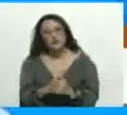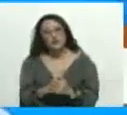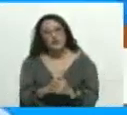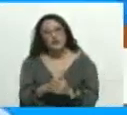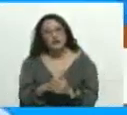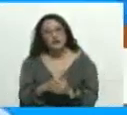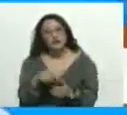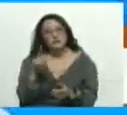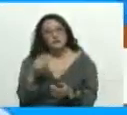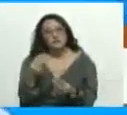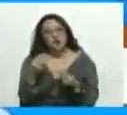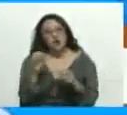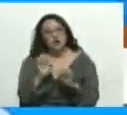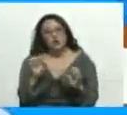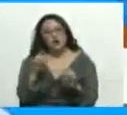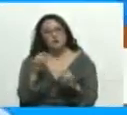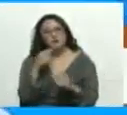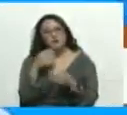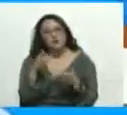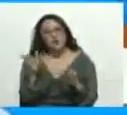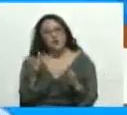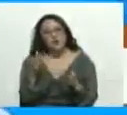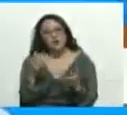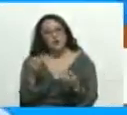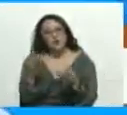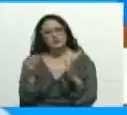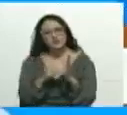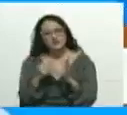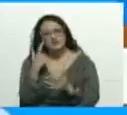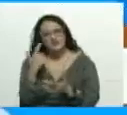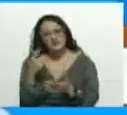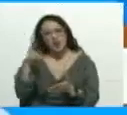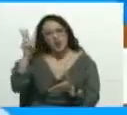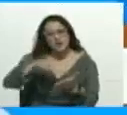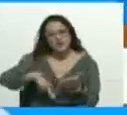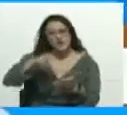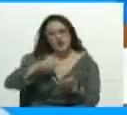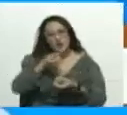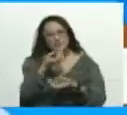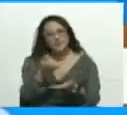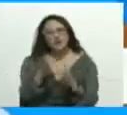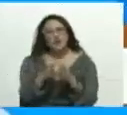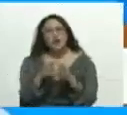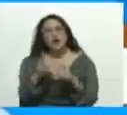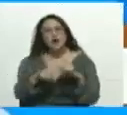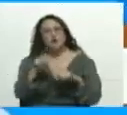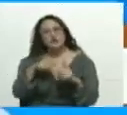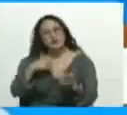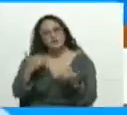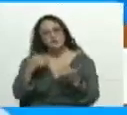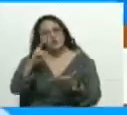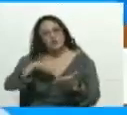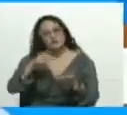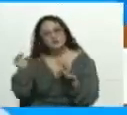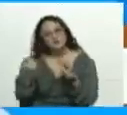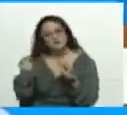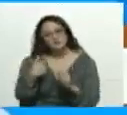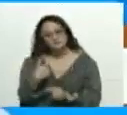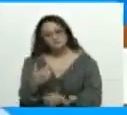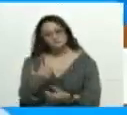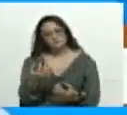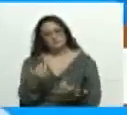así mismo se educaba en público Cuántas veces lo vimos todos leyendo y releyendo y comentando lo que acababa de leer y debatiendo consigo